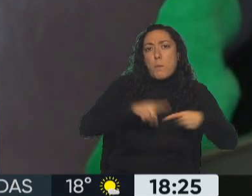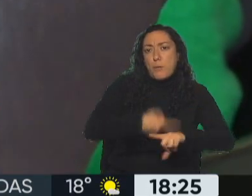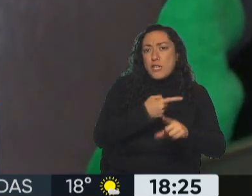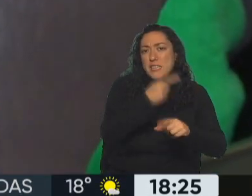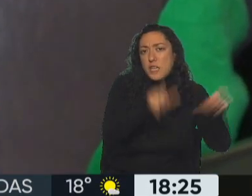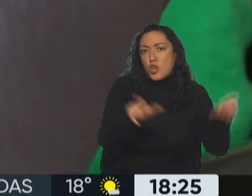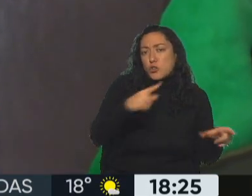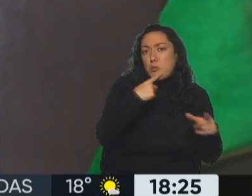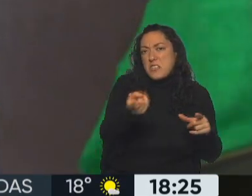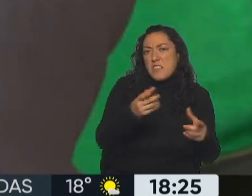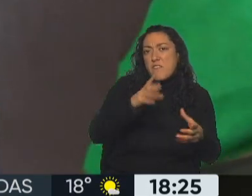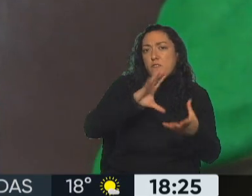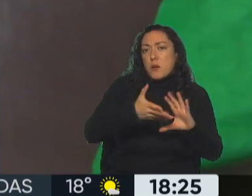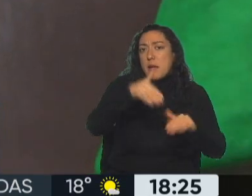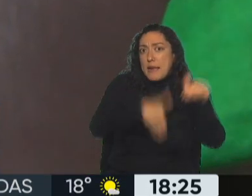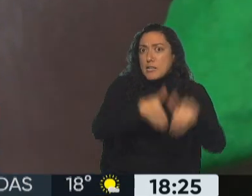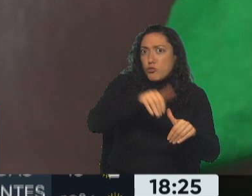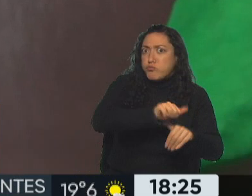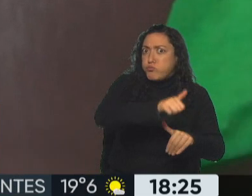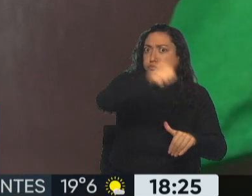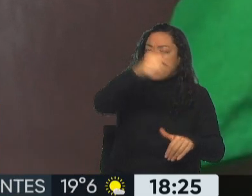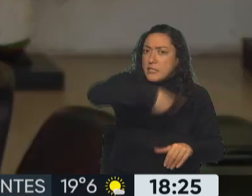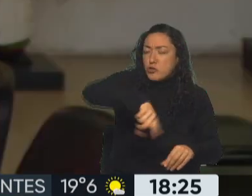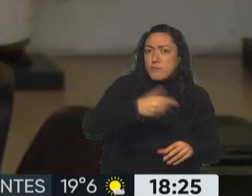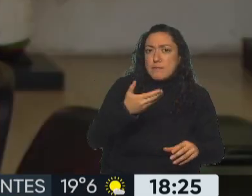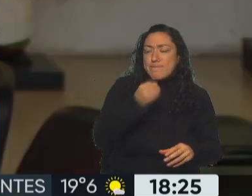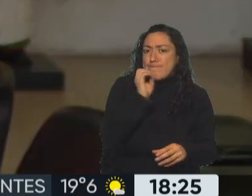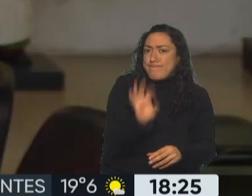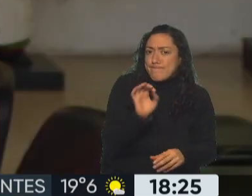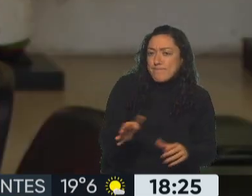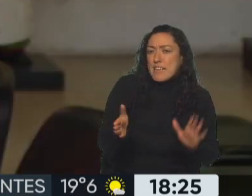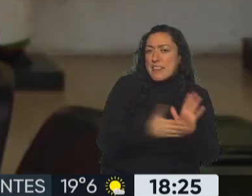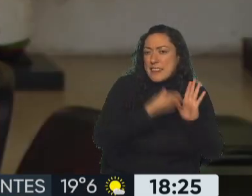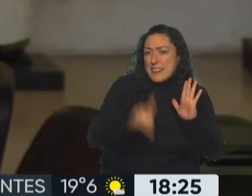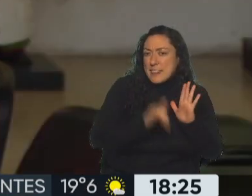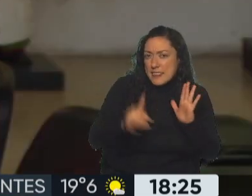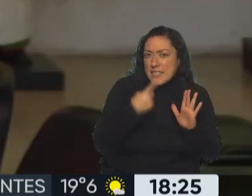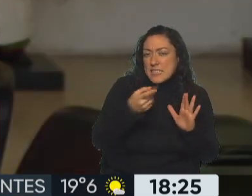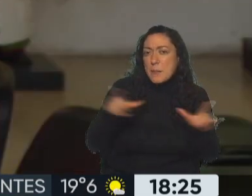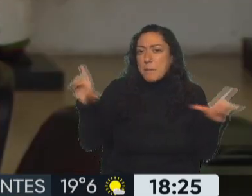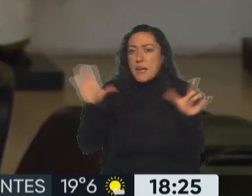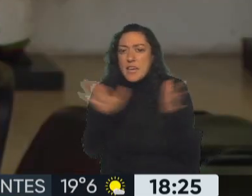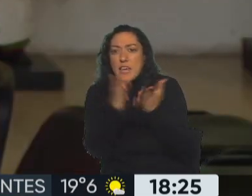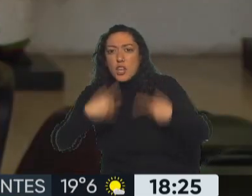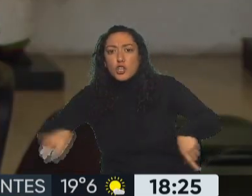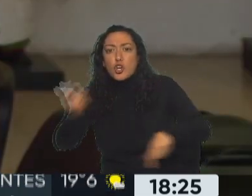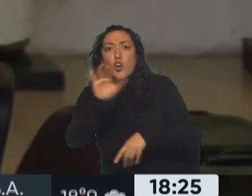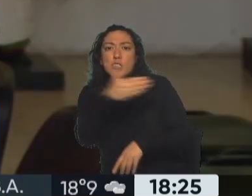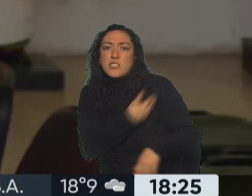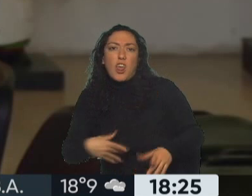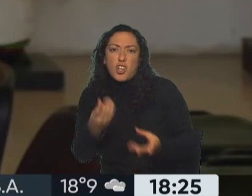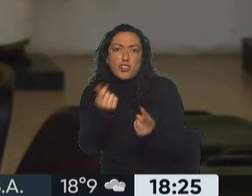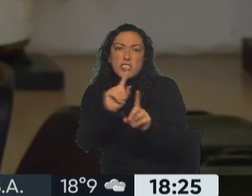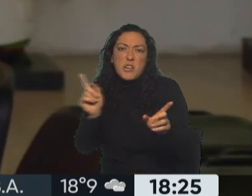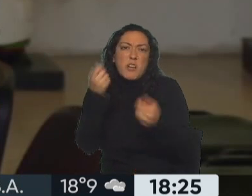tenido resultados electorales altos hasta ahora, que vienen con un discurso de que los medios públicos o el Estado en sí no sirve, es